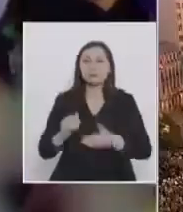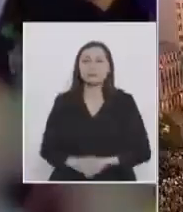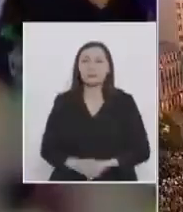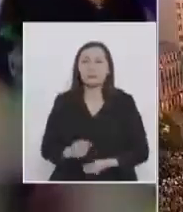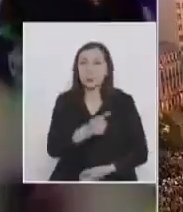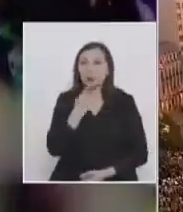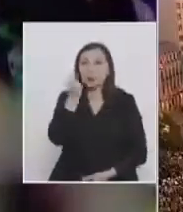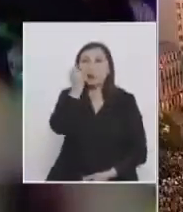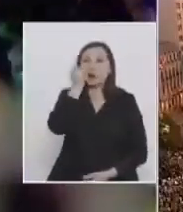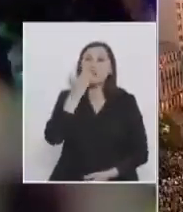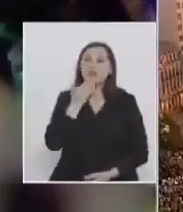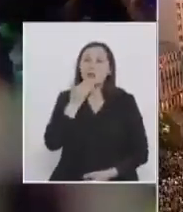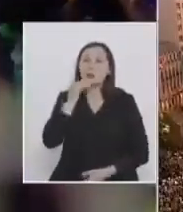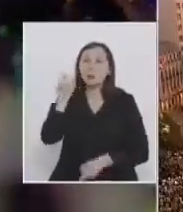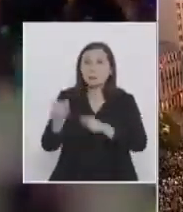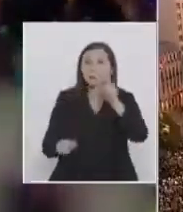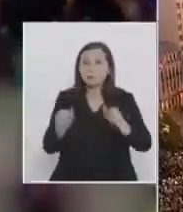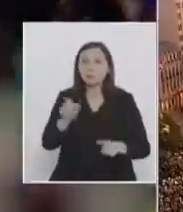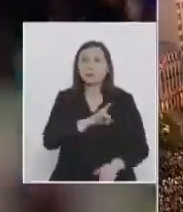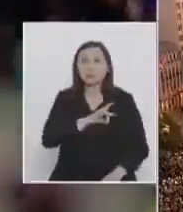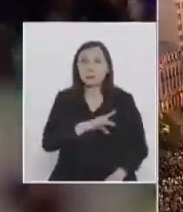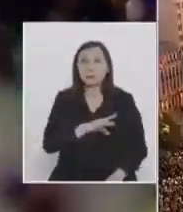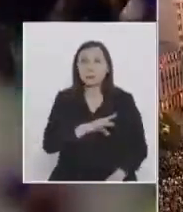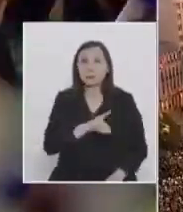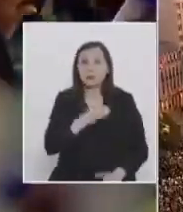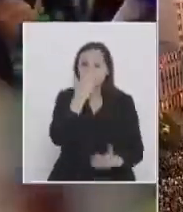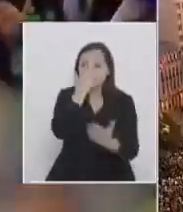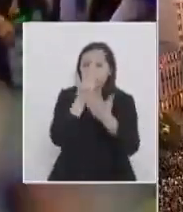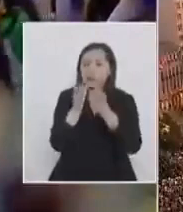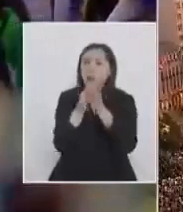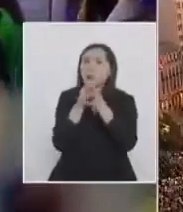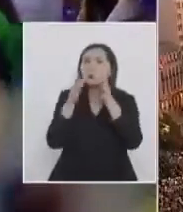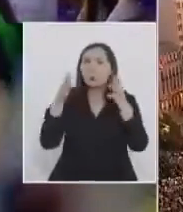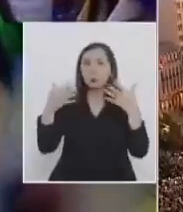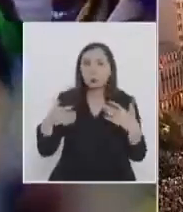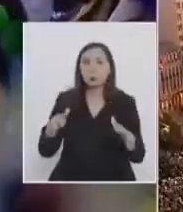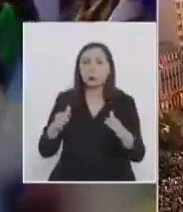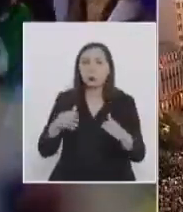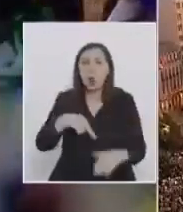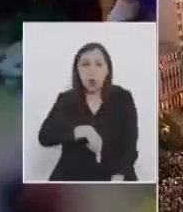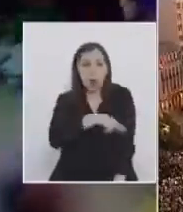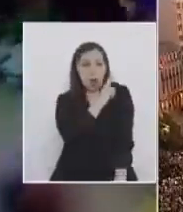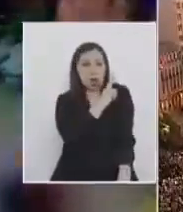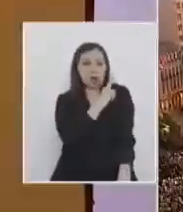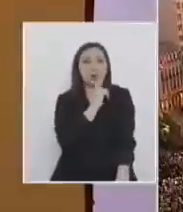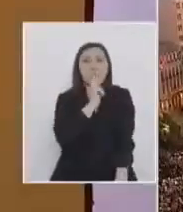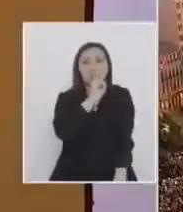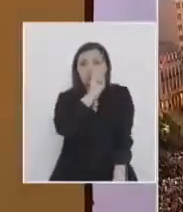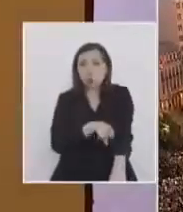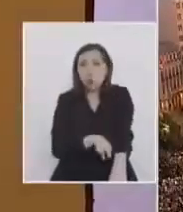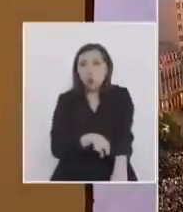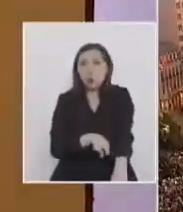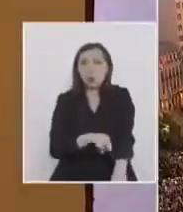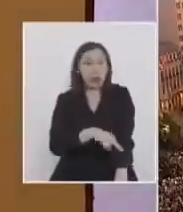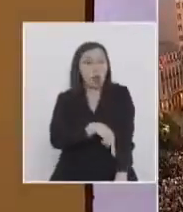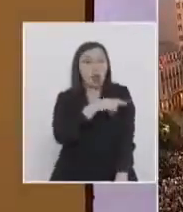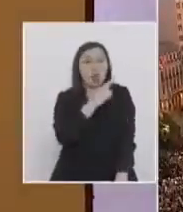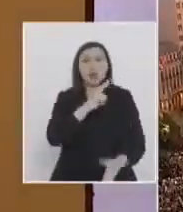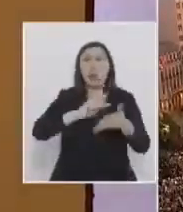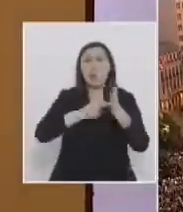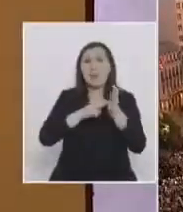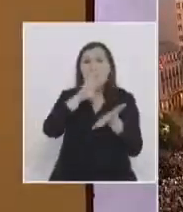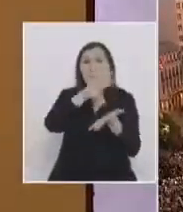Sabemos también, compatriotas, que enfrentaremos grandes desafíos en el norte y en el sur. En el norte por la